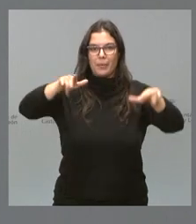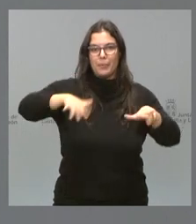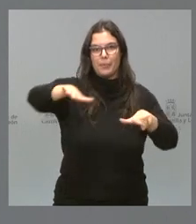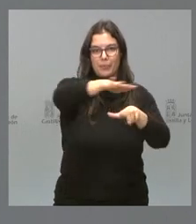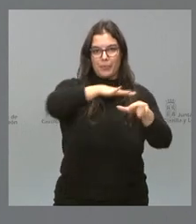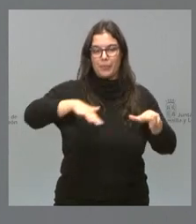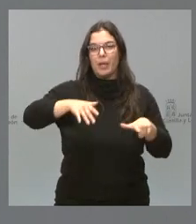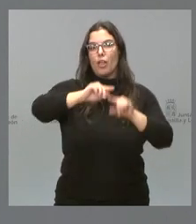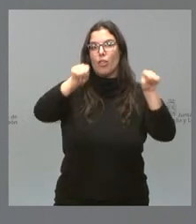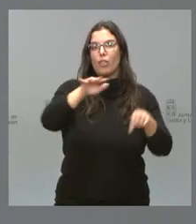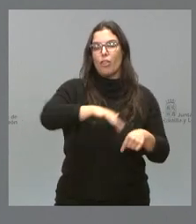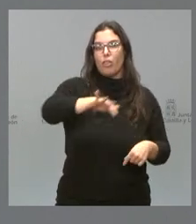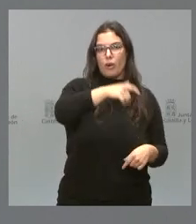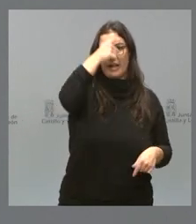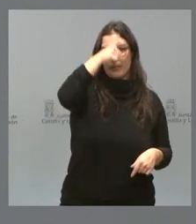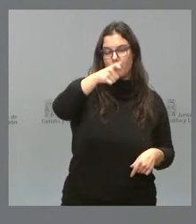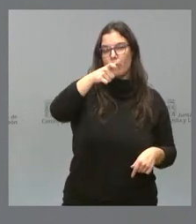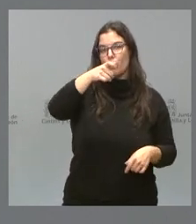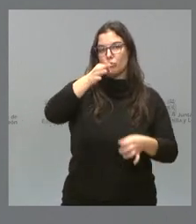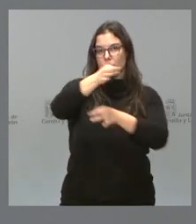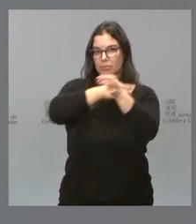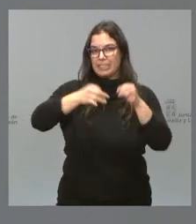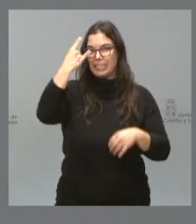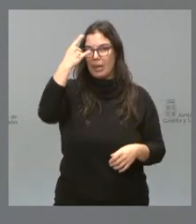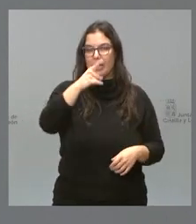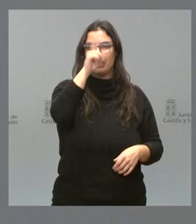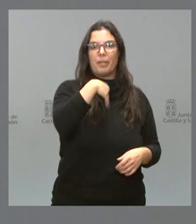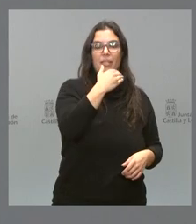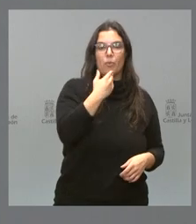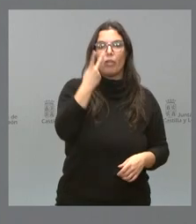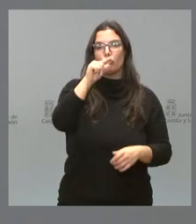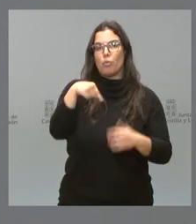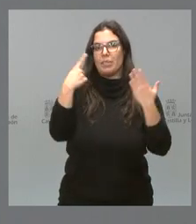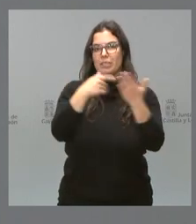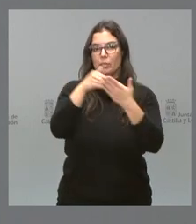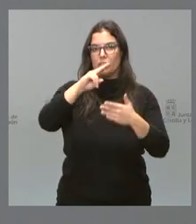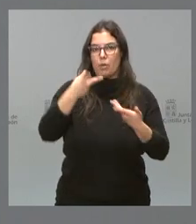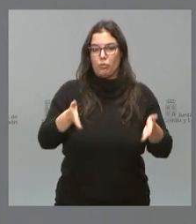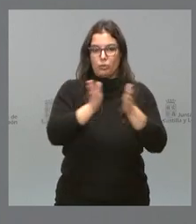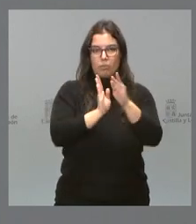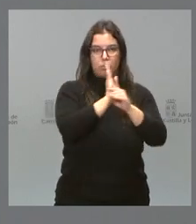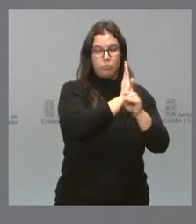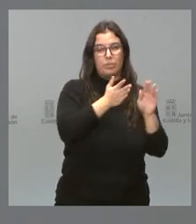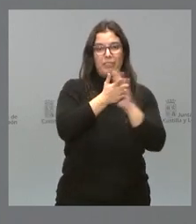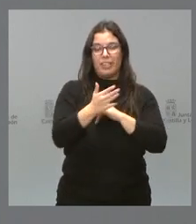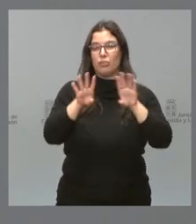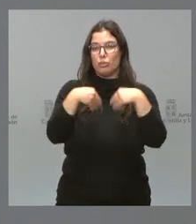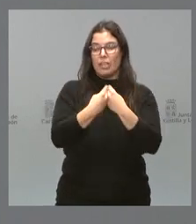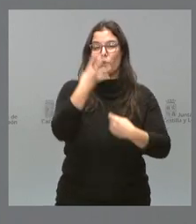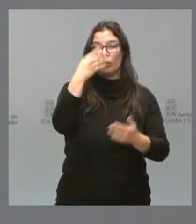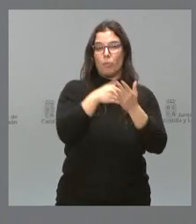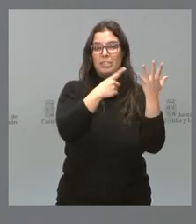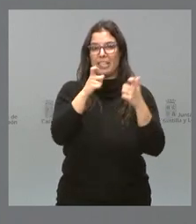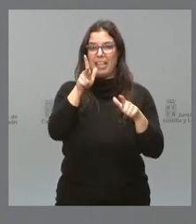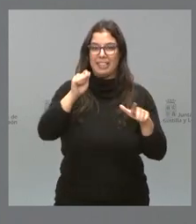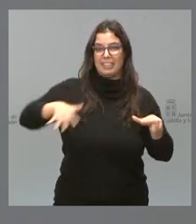segoyuela en Salamanca y momoya en Zamora por un importe de 2,6 millones de euros son prácticamente 4.600 hectáreas